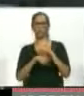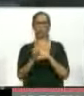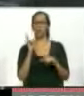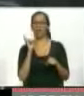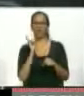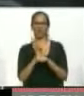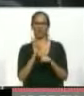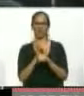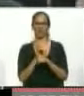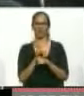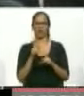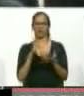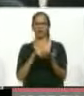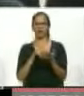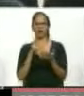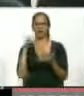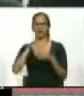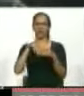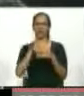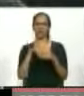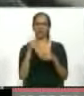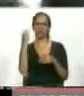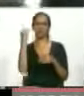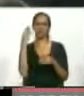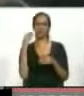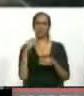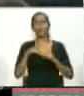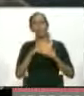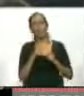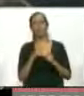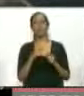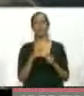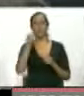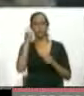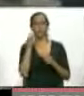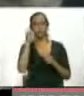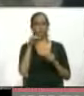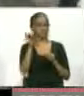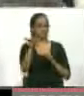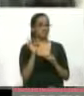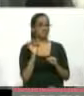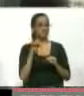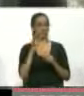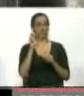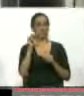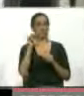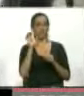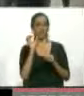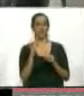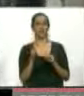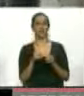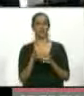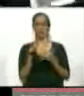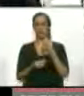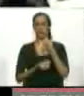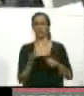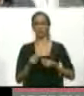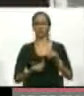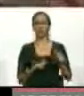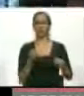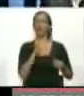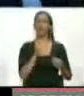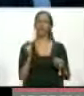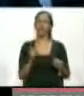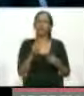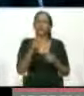parlamentarias y aceptan que los diputados designe en este es en el de esa manera en que los palos haciendo la gente